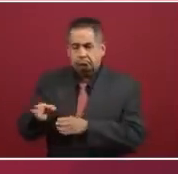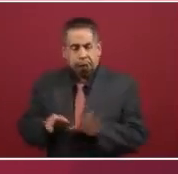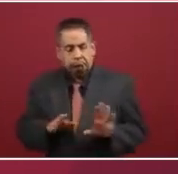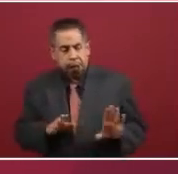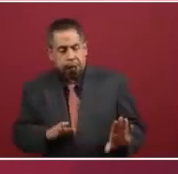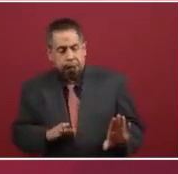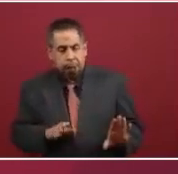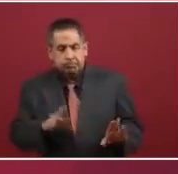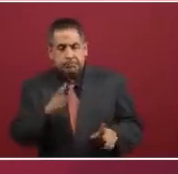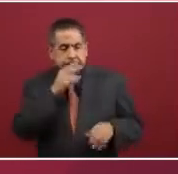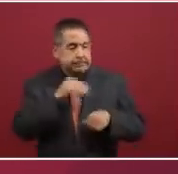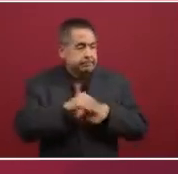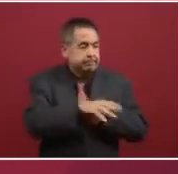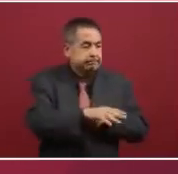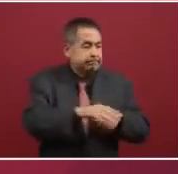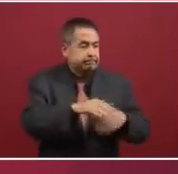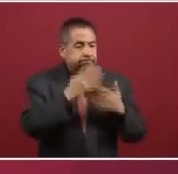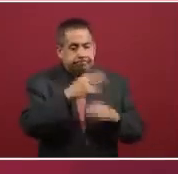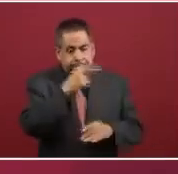influir